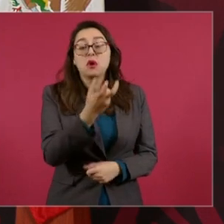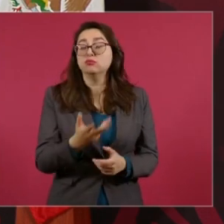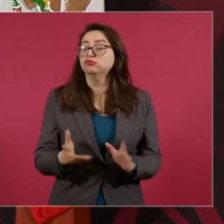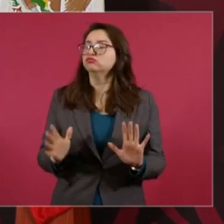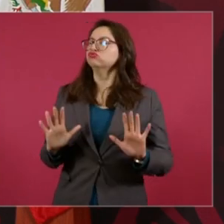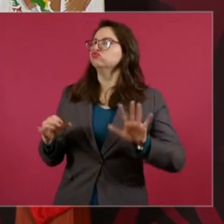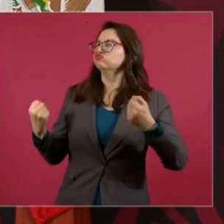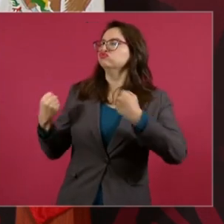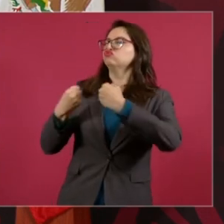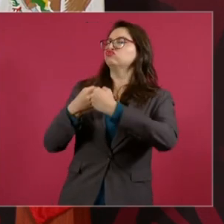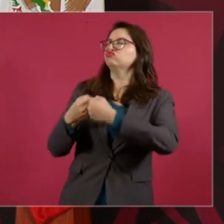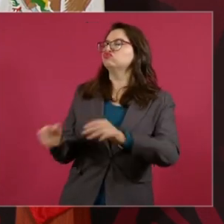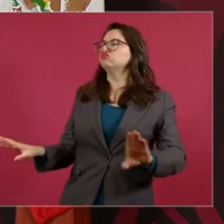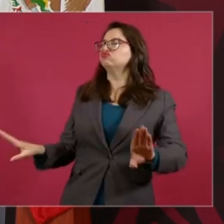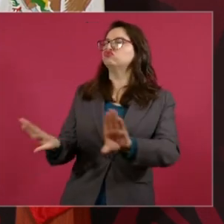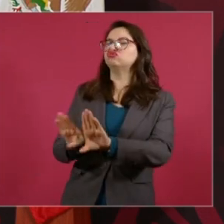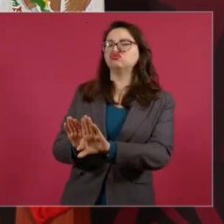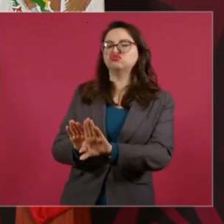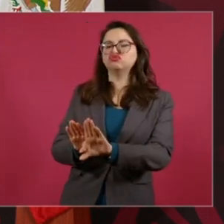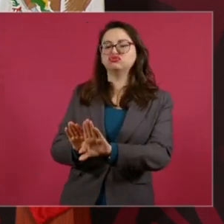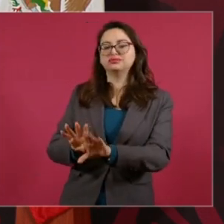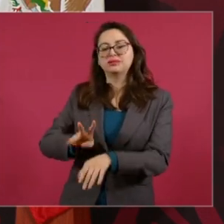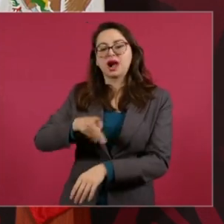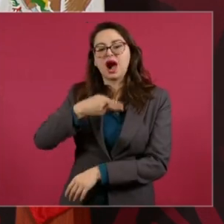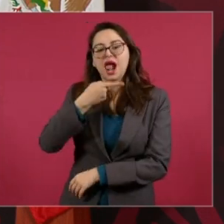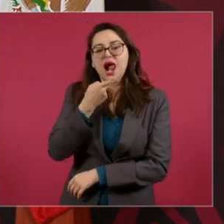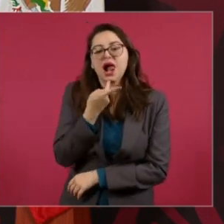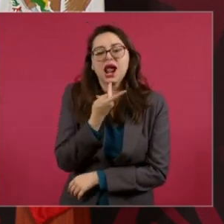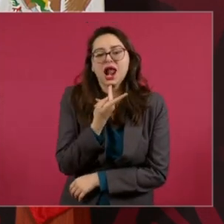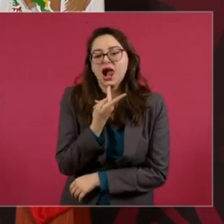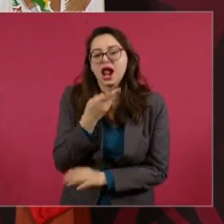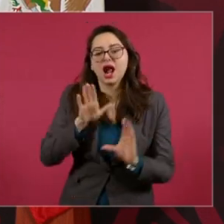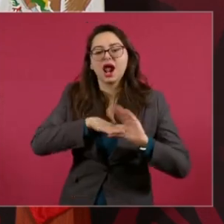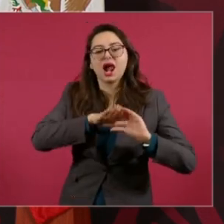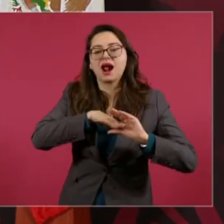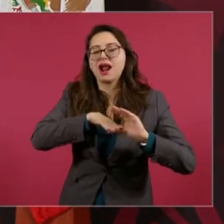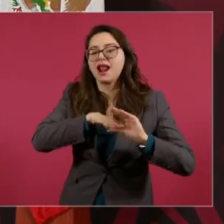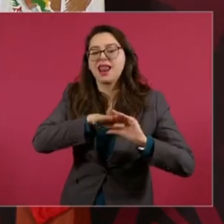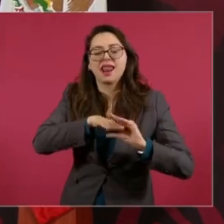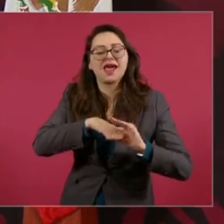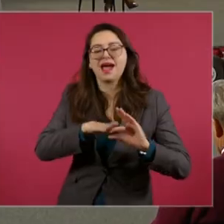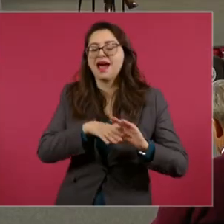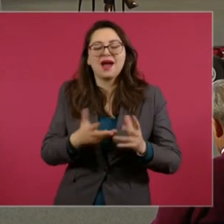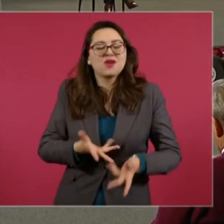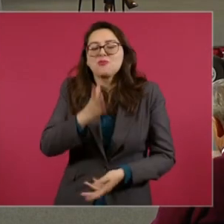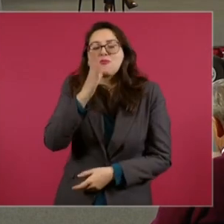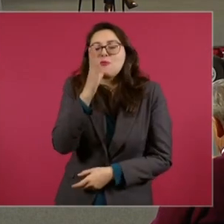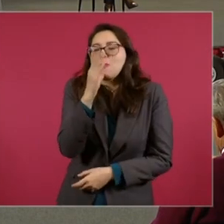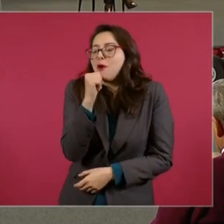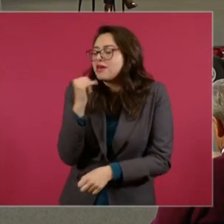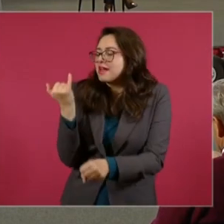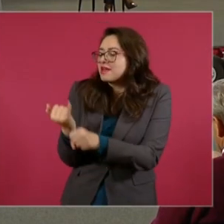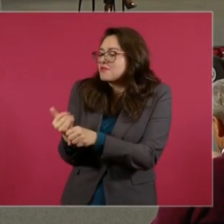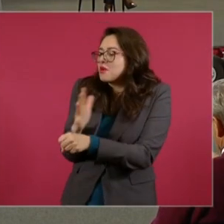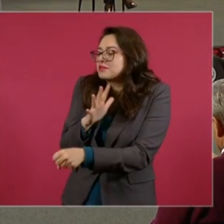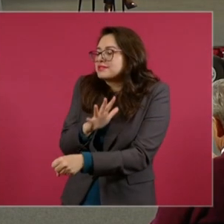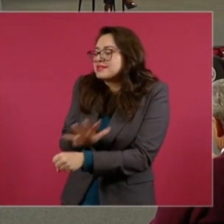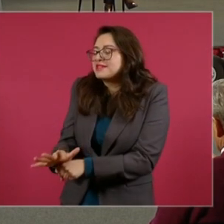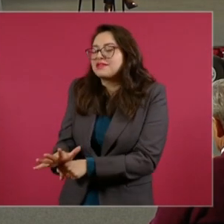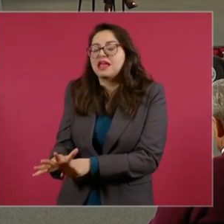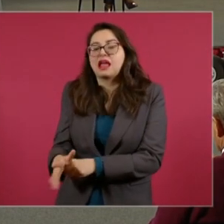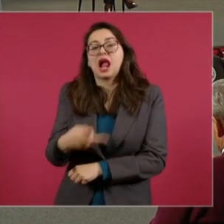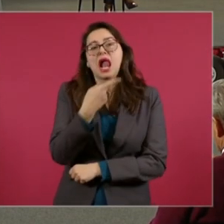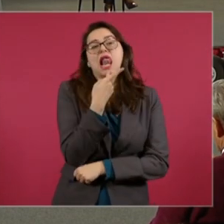Es para engañar o tratar de engañar a los ciudadanos estadounidenses, porque vienen las